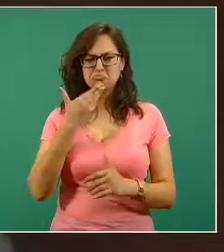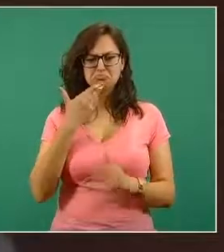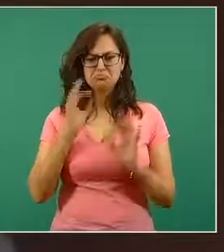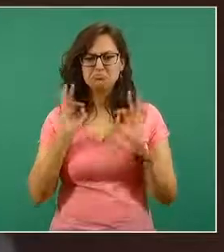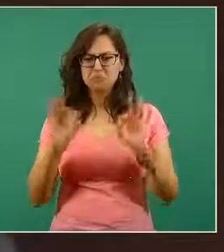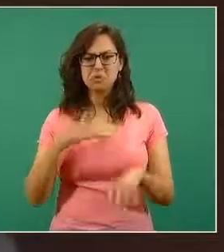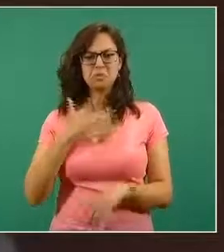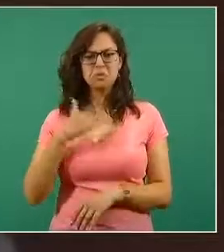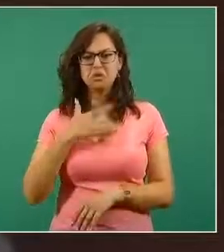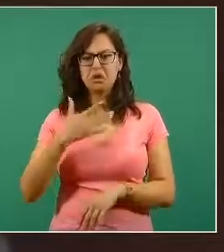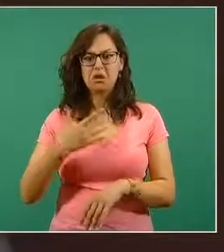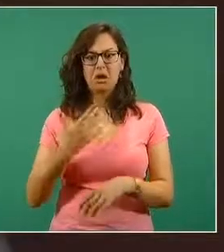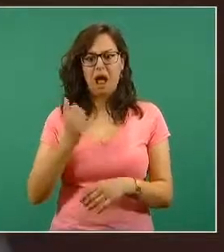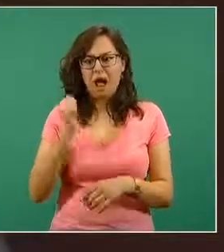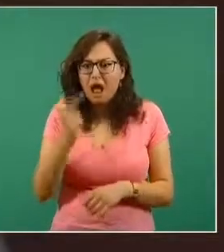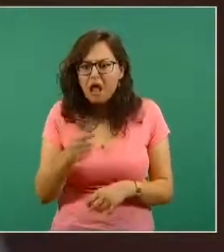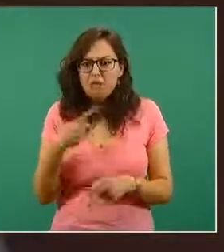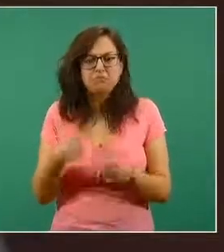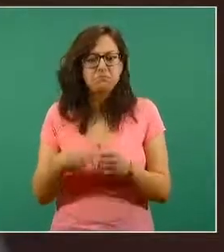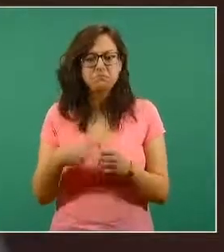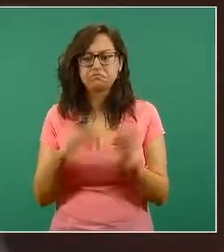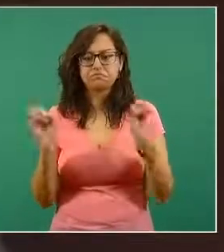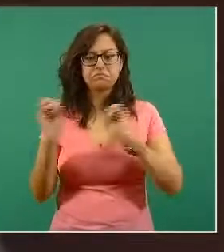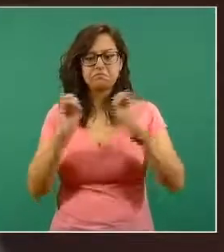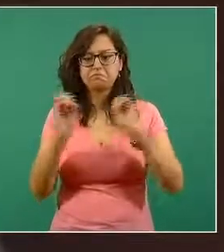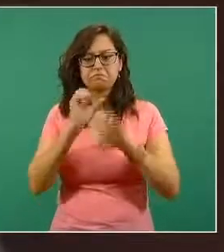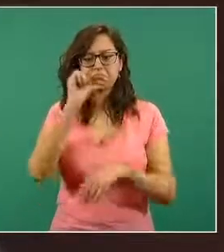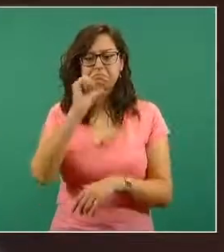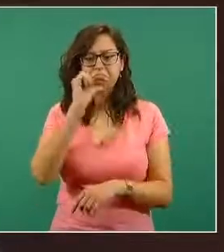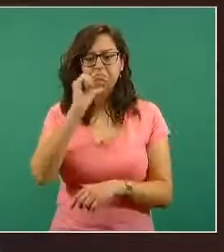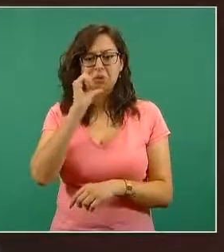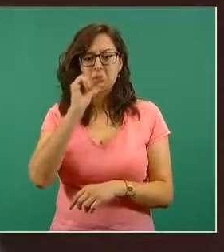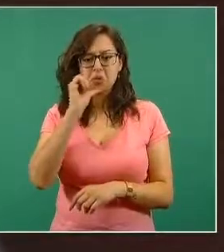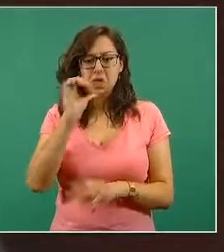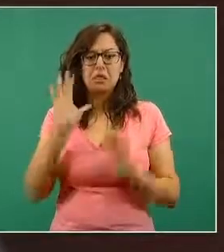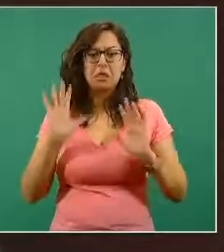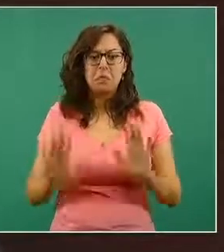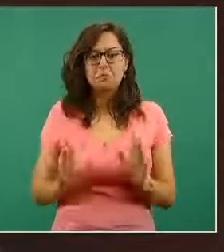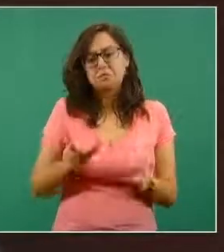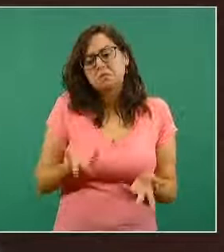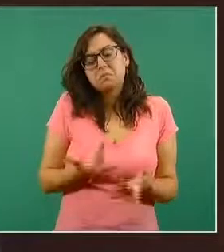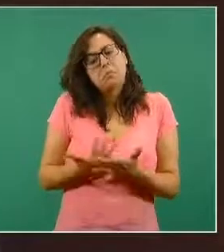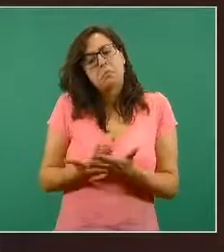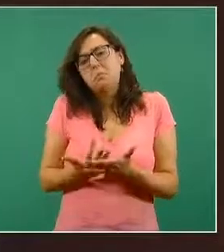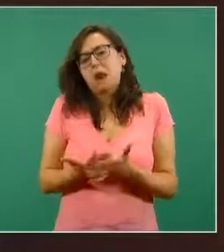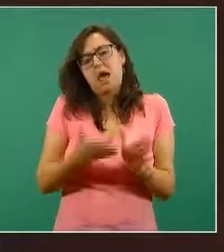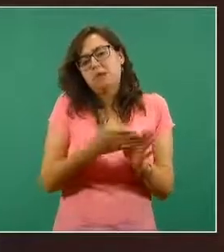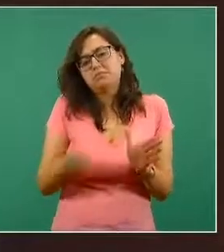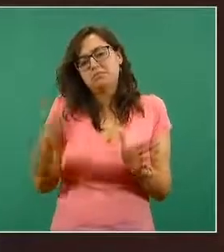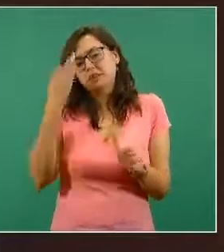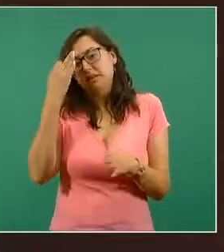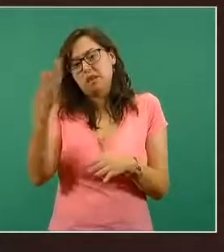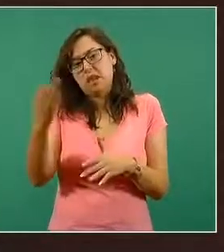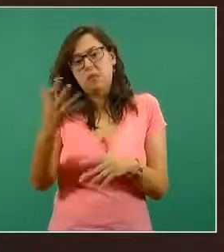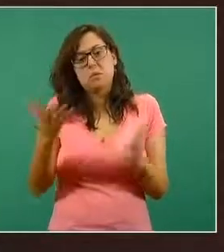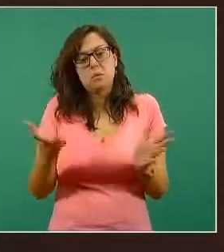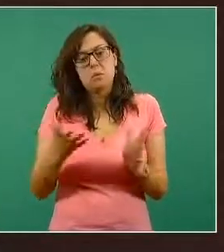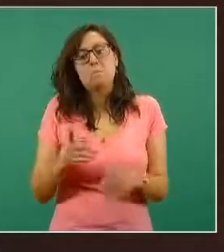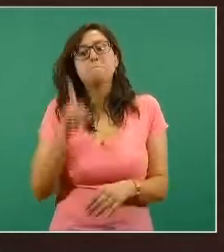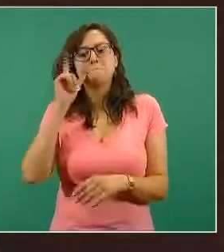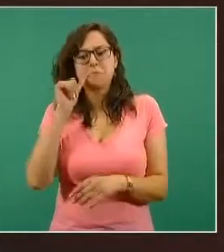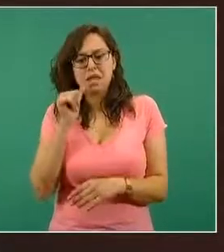totalmente asintomático y ya tras cubrir el periodo de observación, mañana